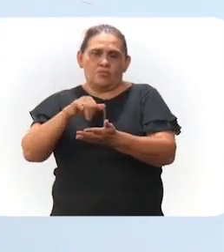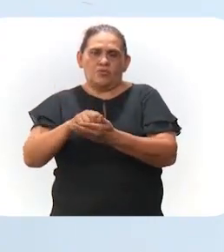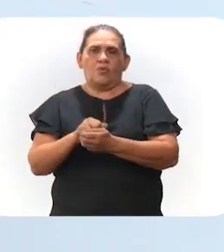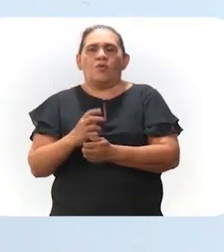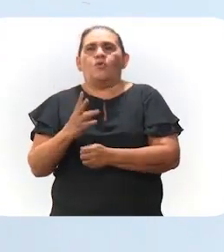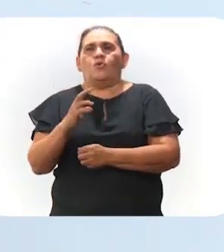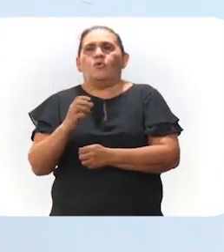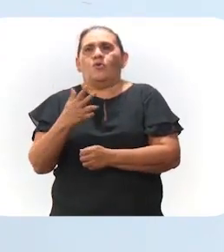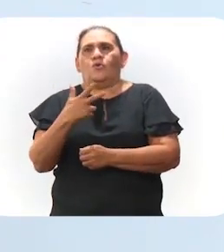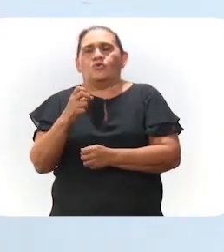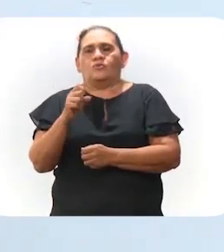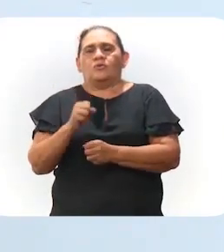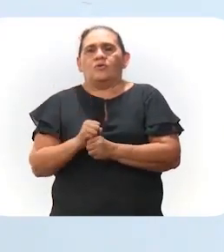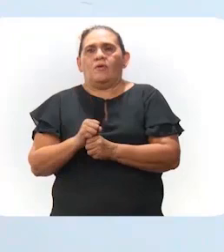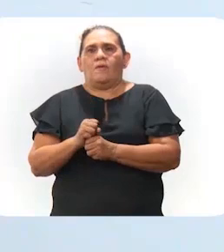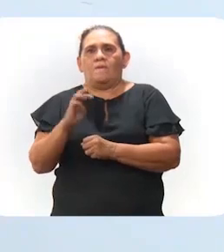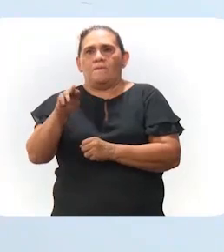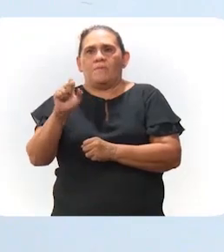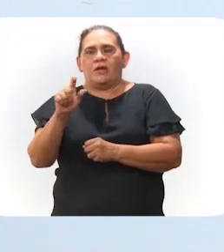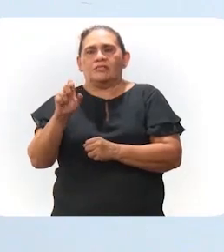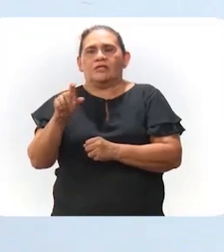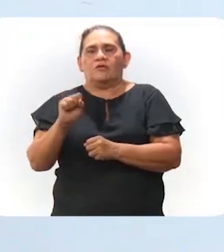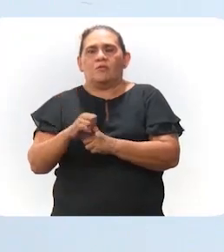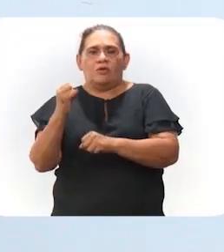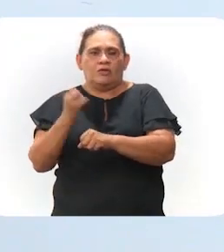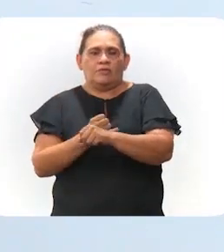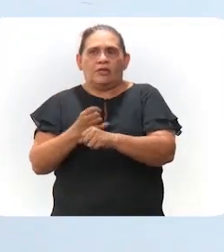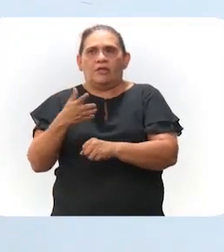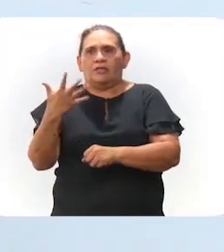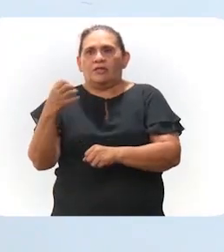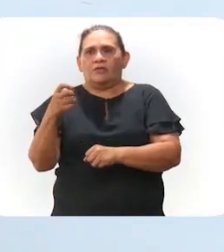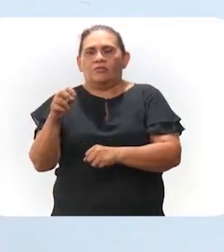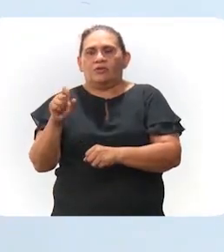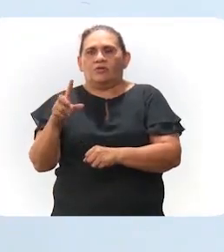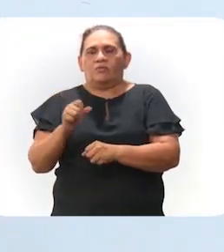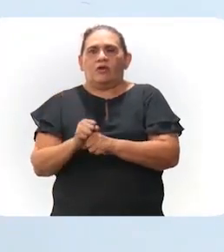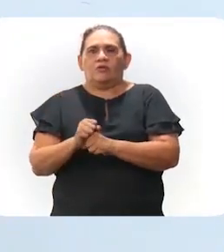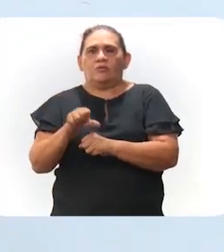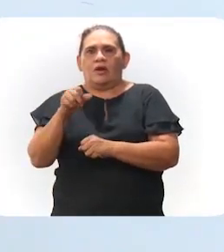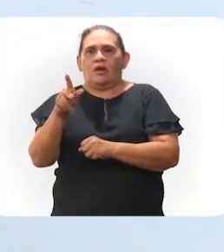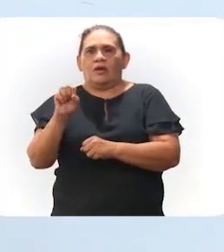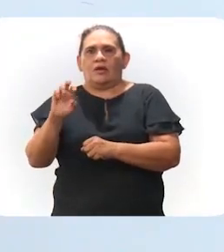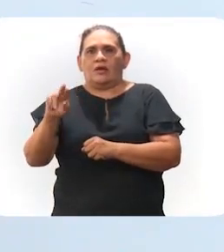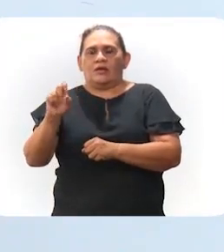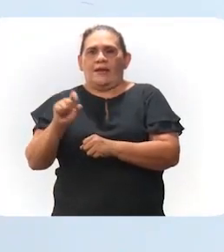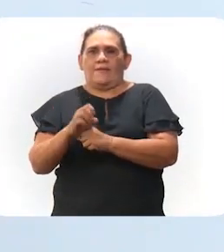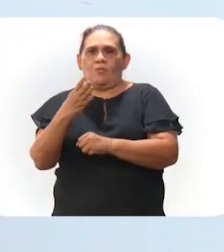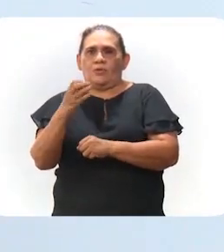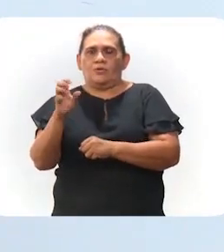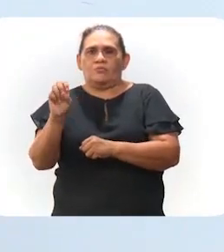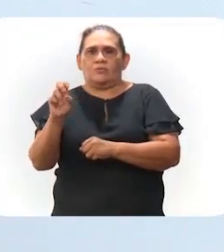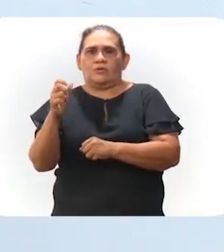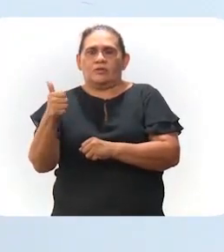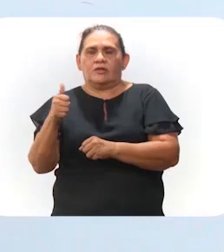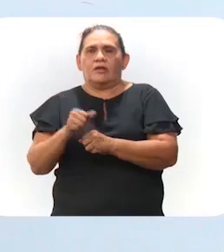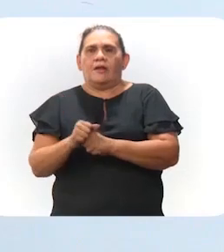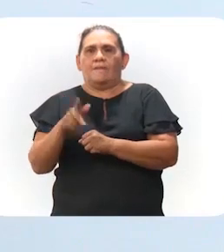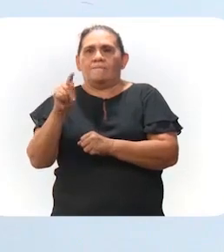Maxcanú 569, Izamal 554, Acanqué 436,